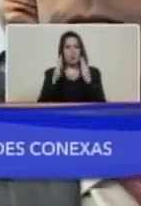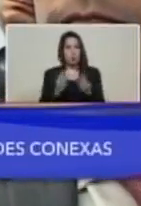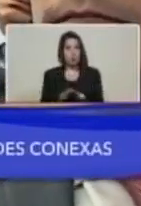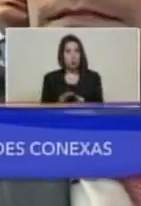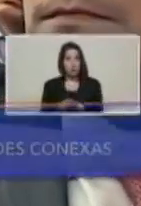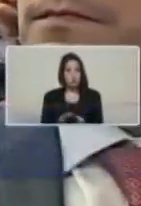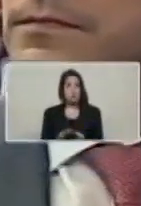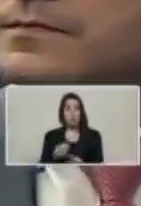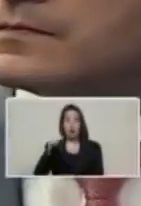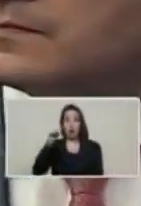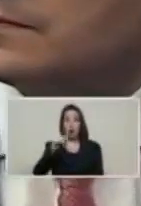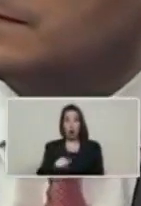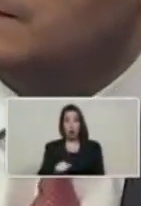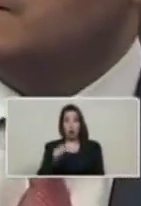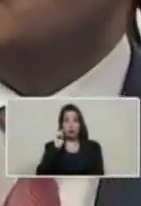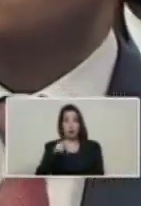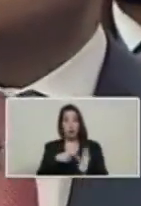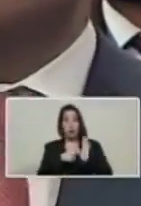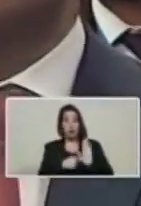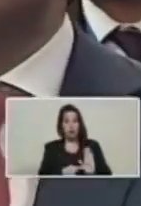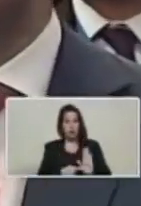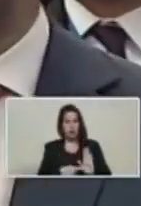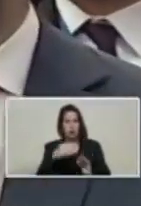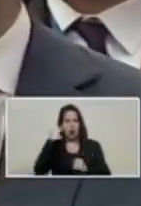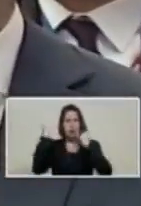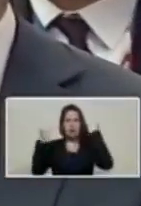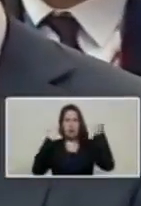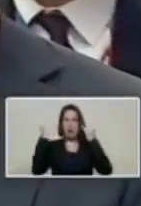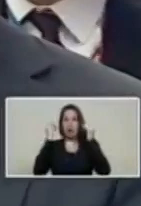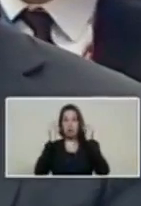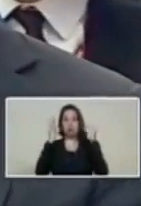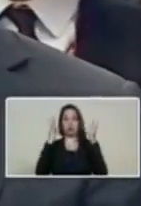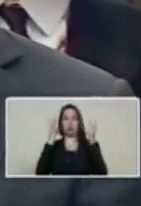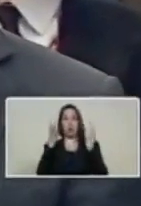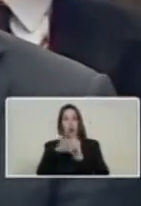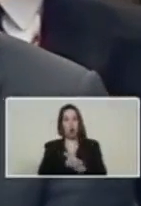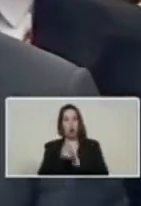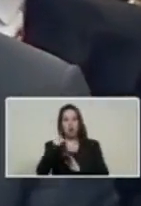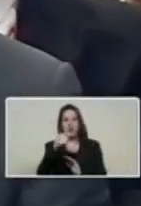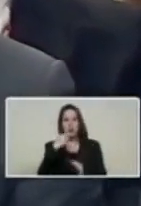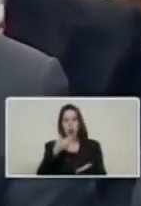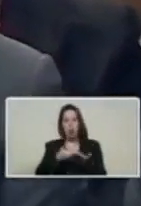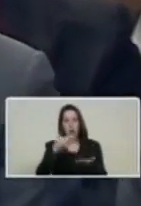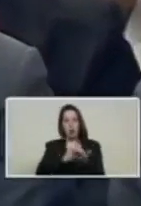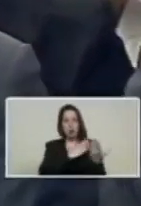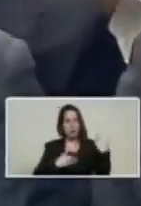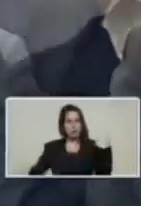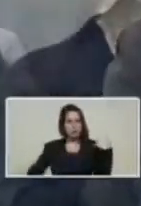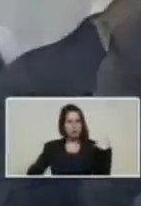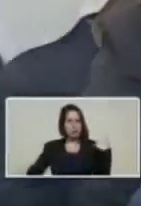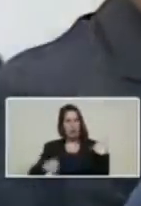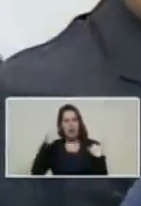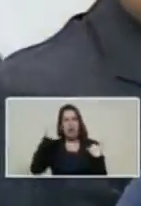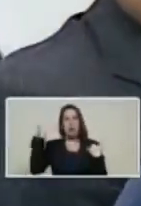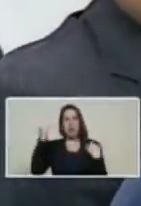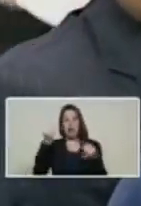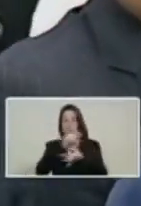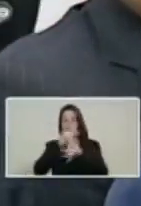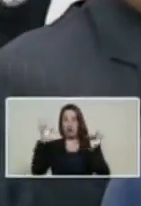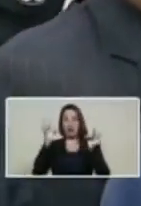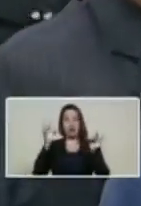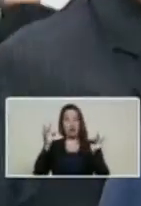materializando esa idea brillante que usted ha planteado, esa idea virtuosa de